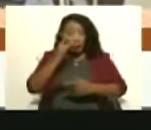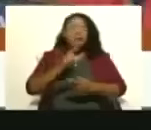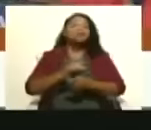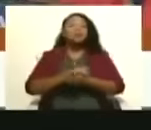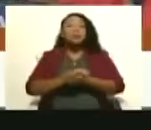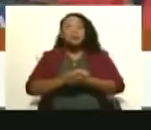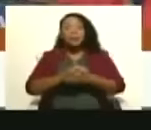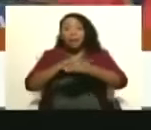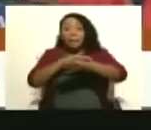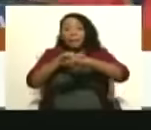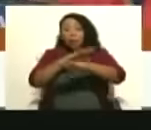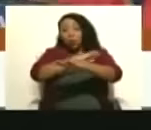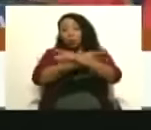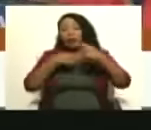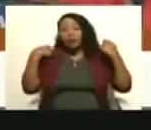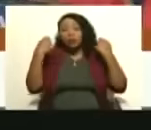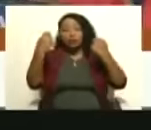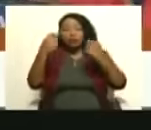Popular para la Defensa.